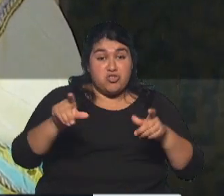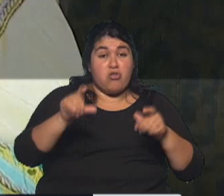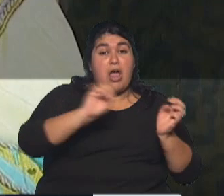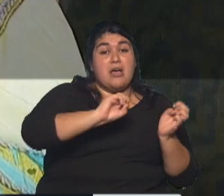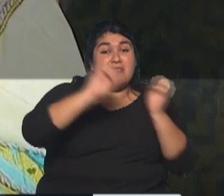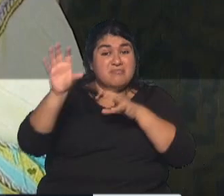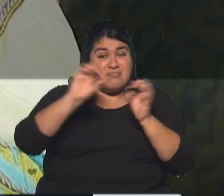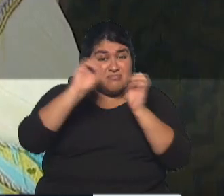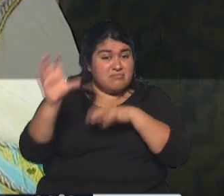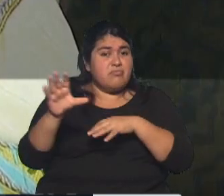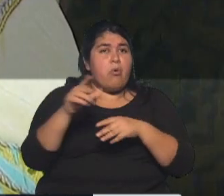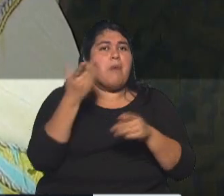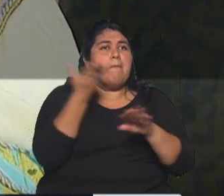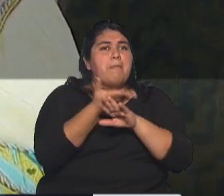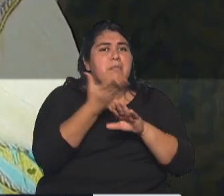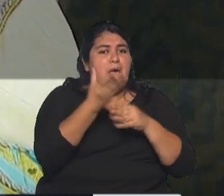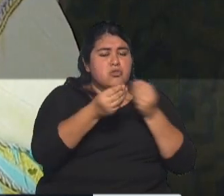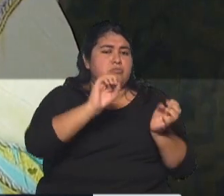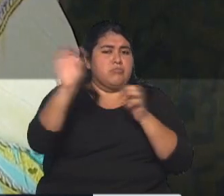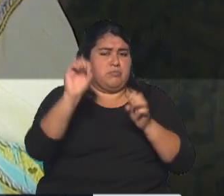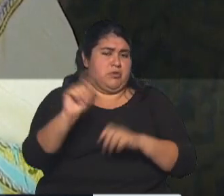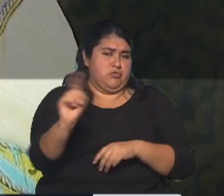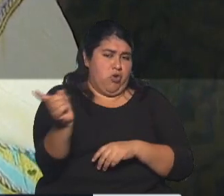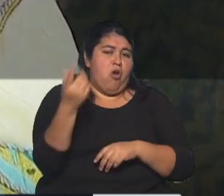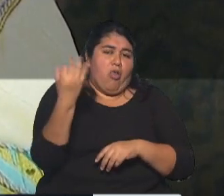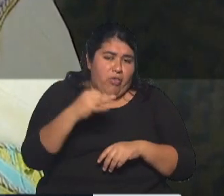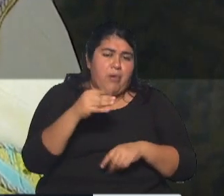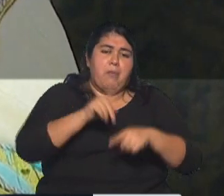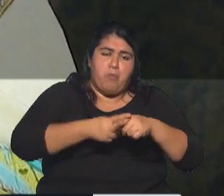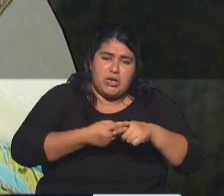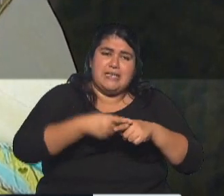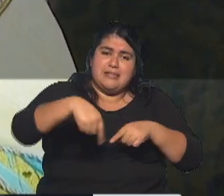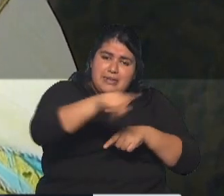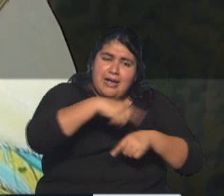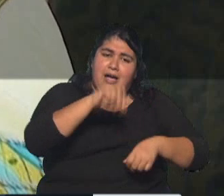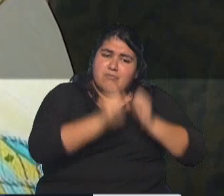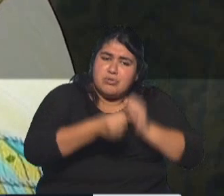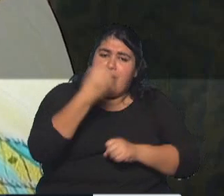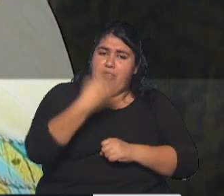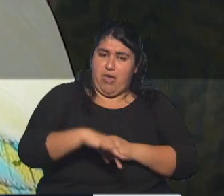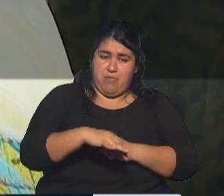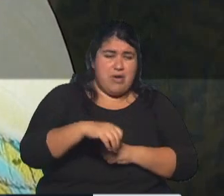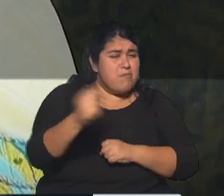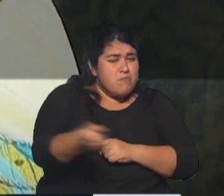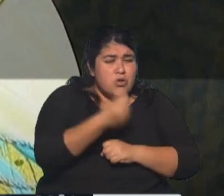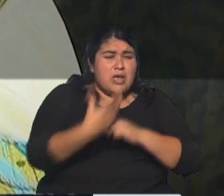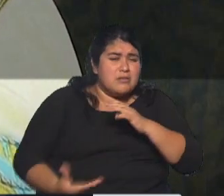overseas. The details are for politics and politicians. The principle